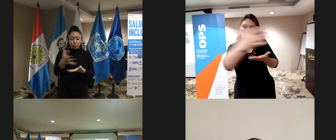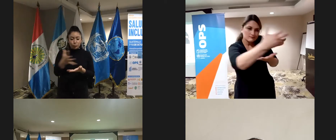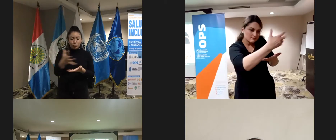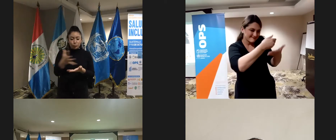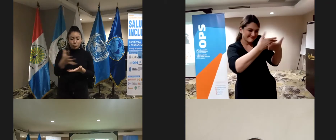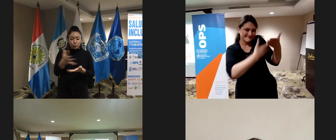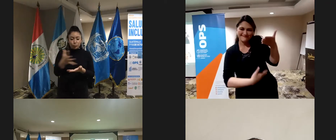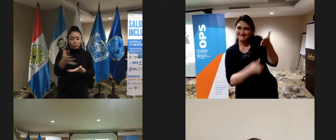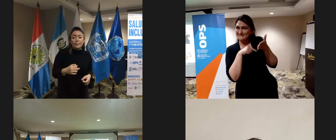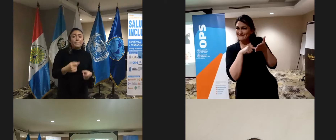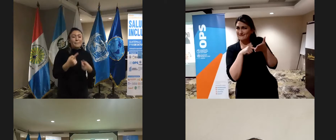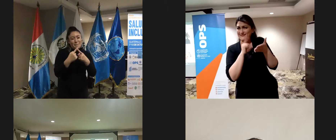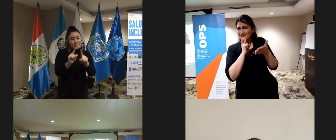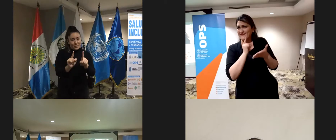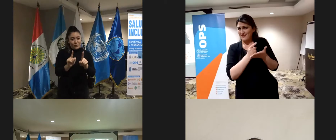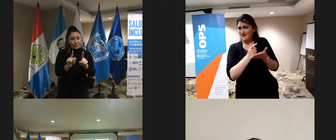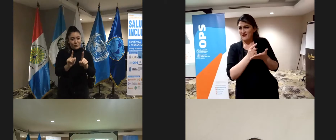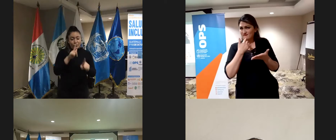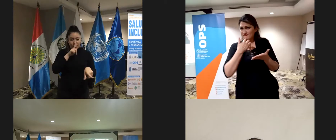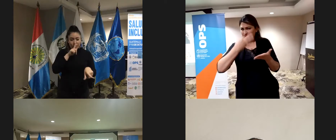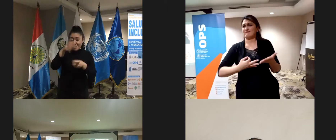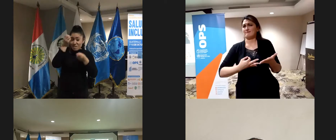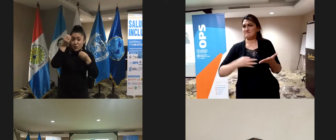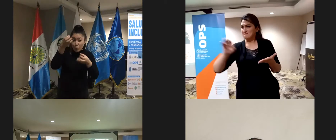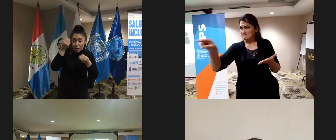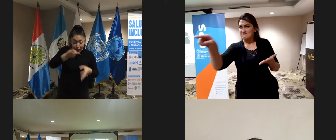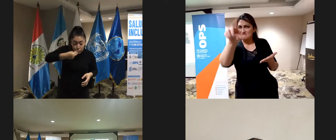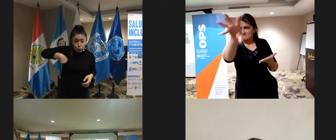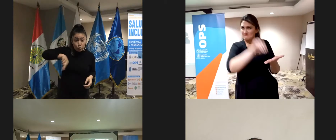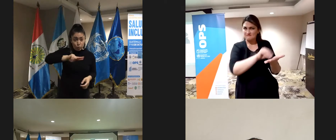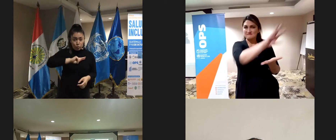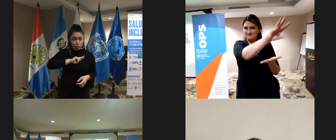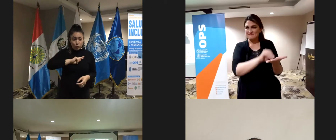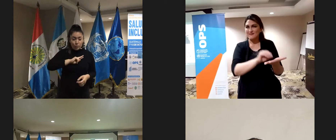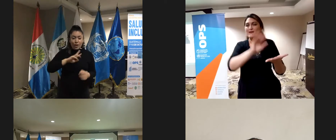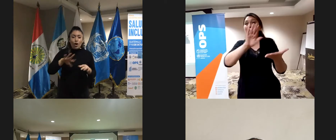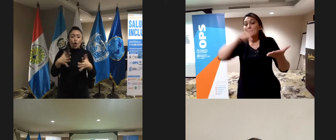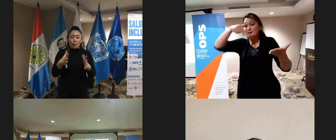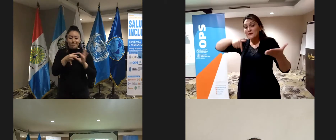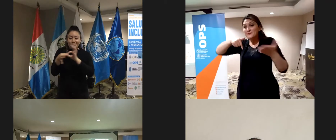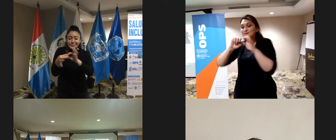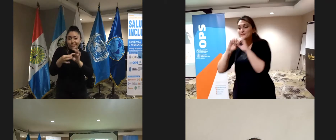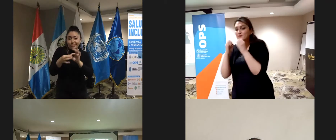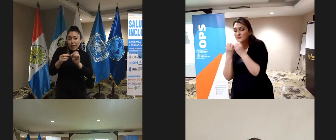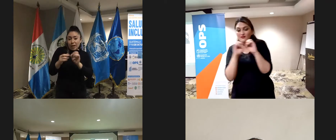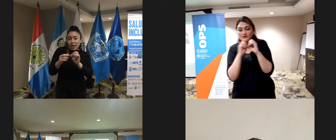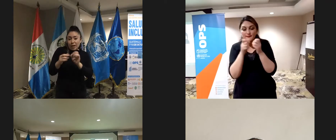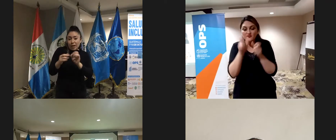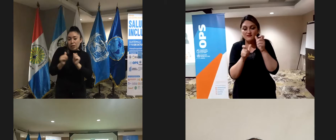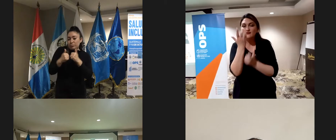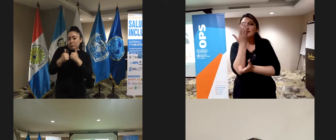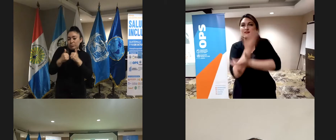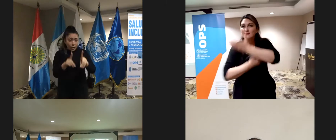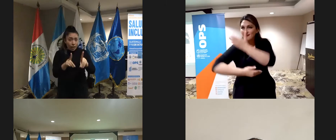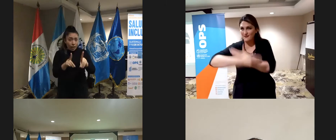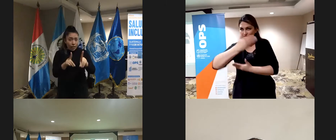pero la información a nosotros como organizaciones de personas con discapacidad